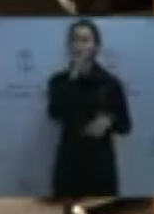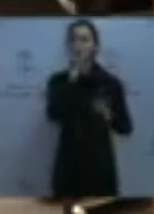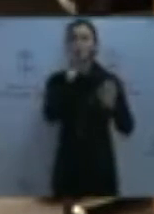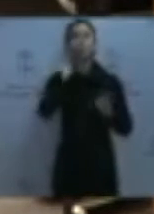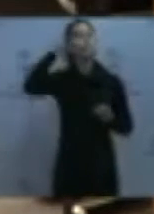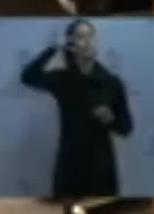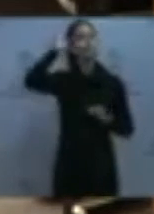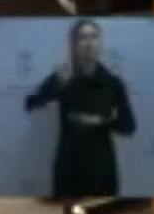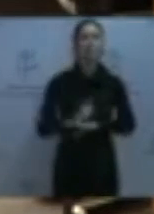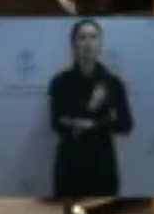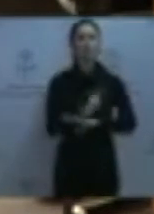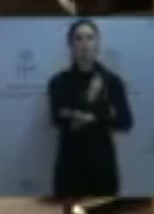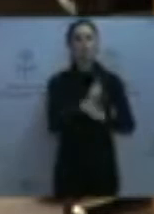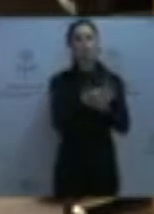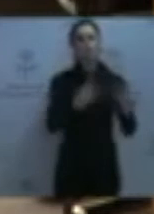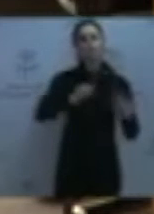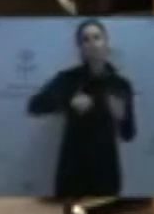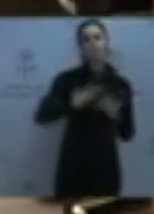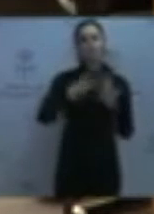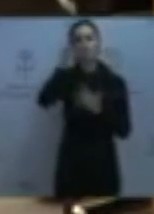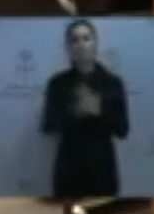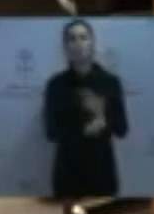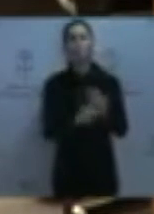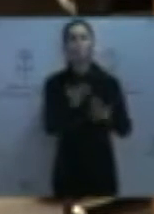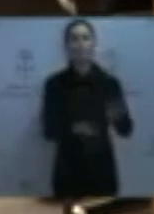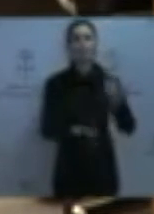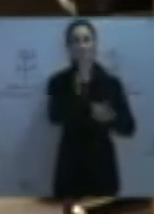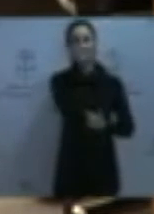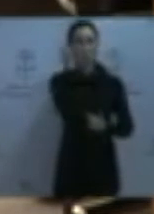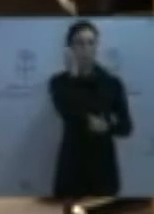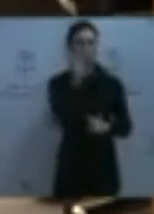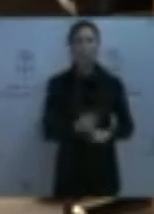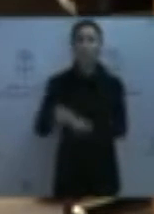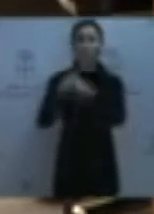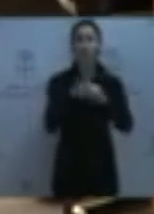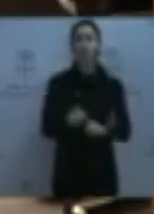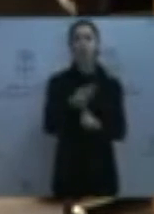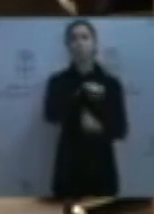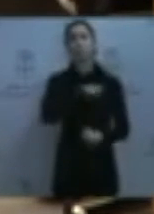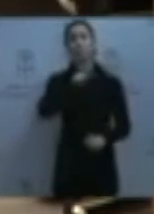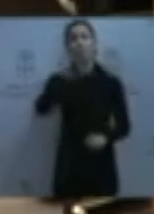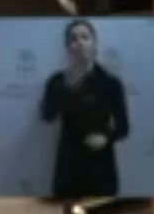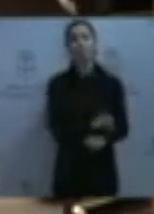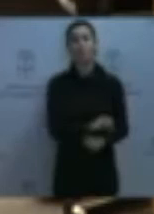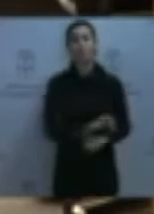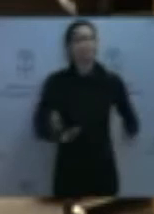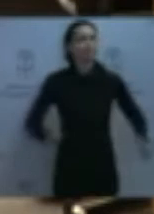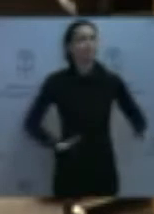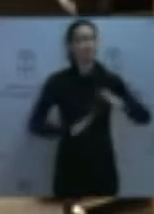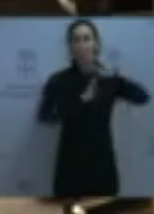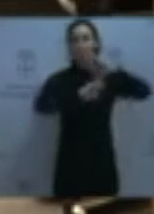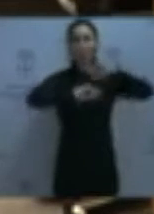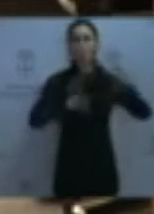por hora, con un 19,8%, cuando la media estatal es del 12%. Y esto no ha parado